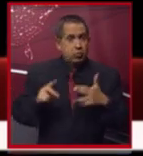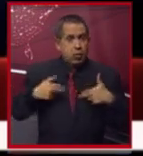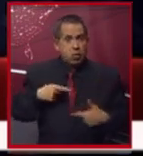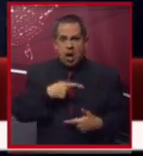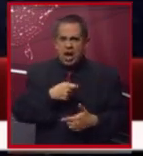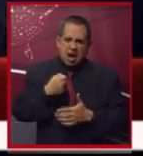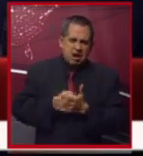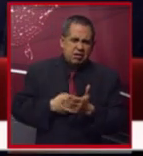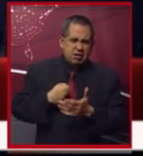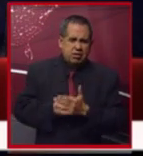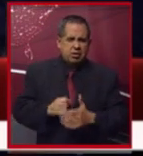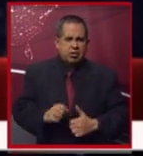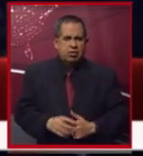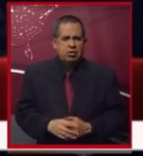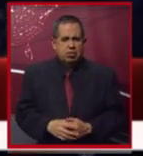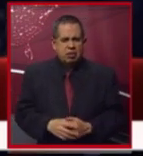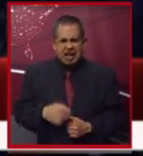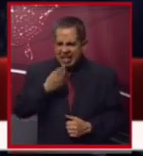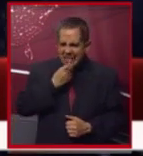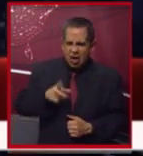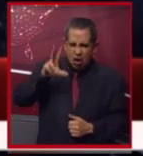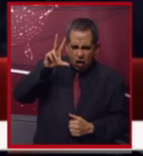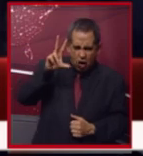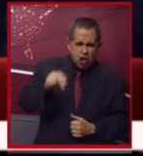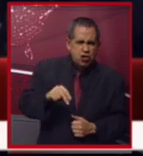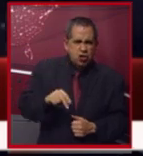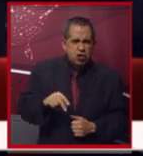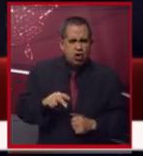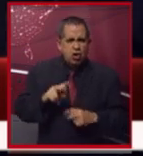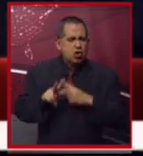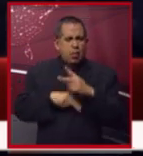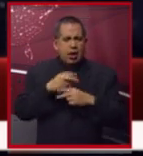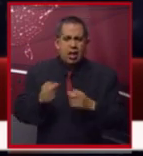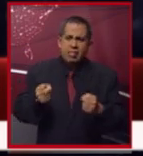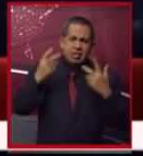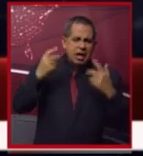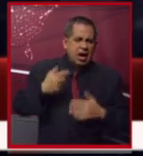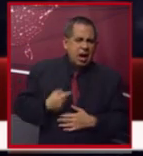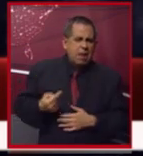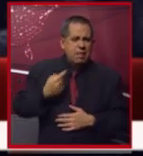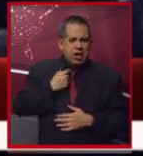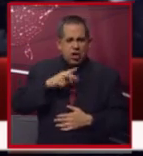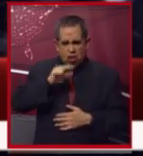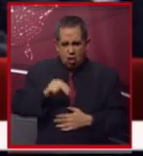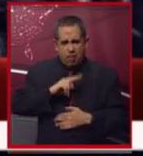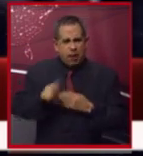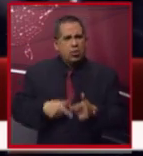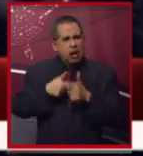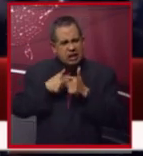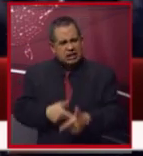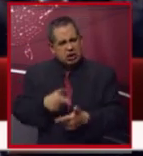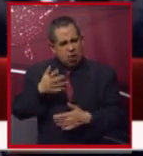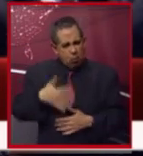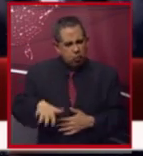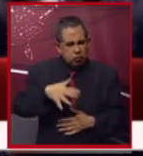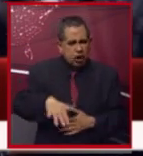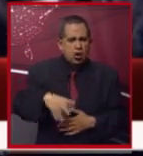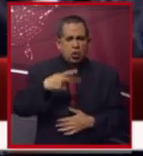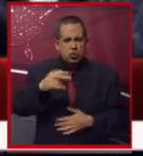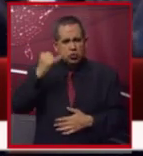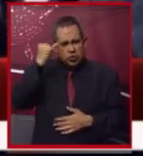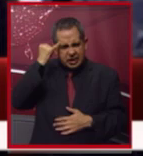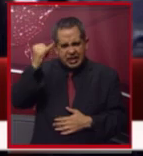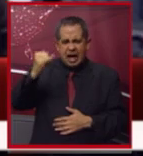humanos. Nosotros decimos que no vamos a aceptar que los mataran, que los vamos a seguir buscando y que sus ideas